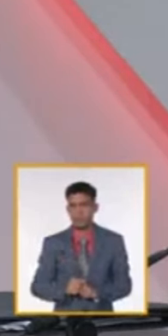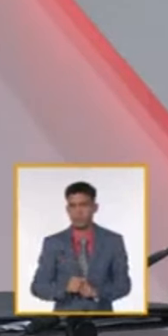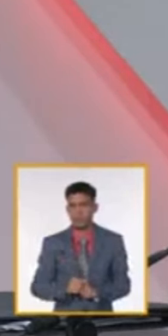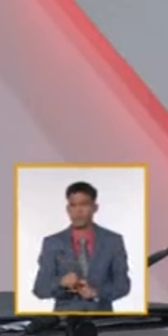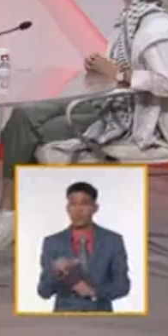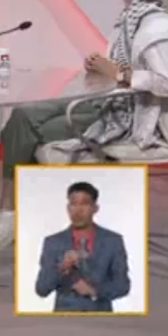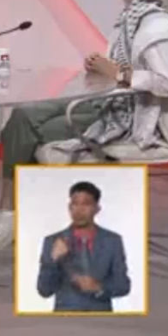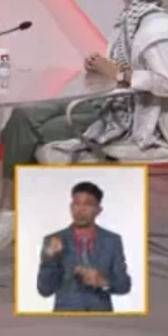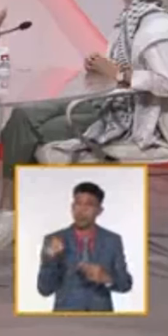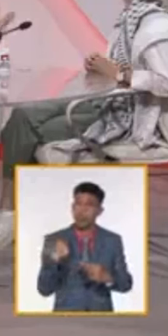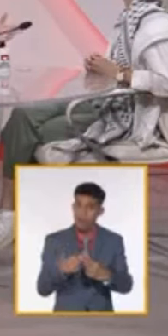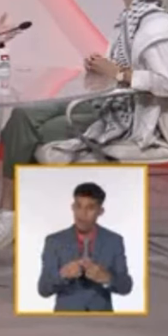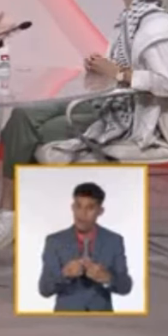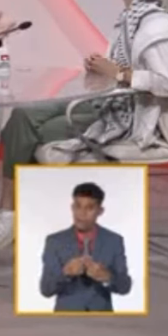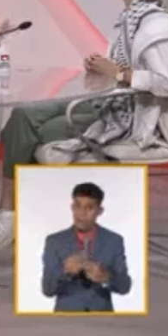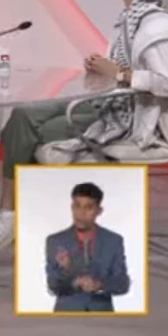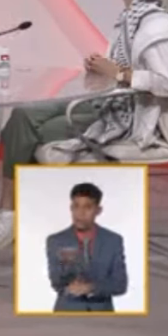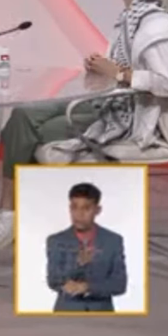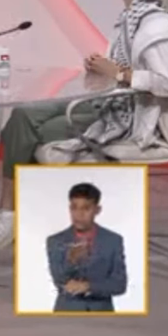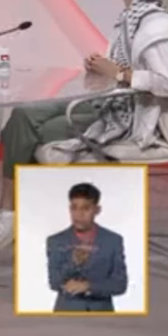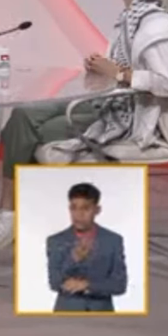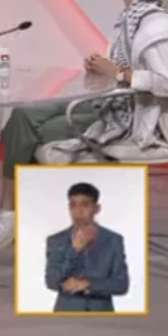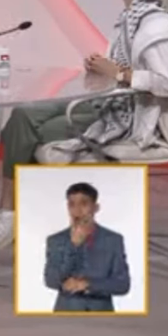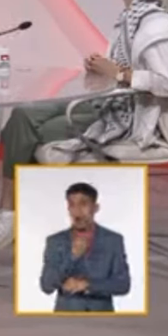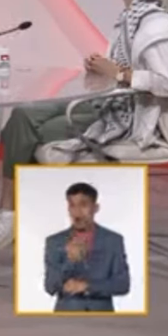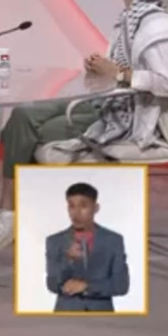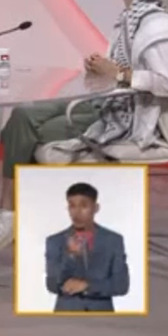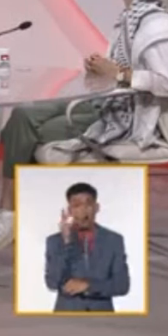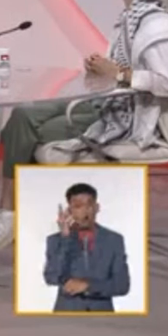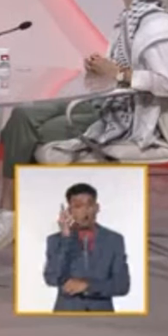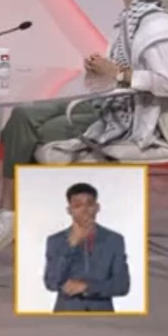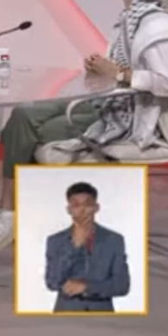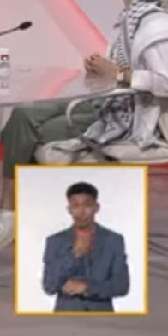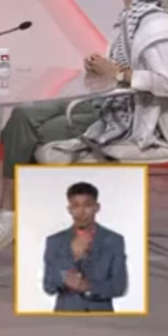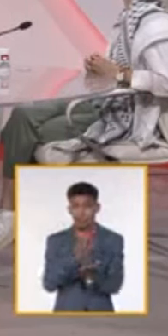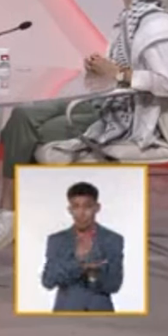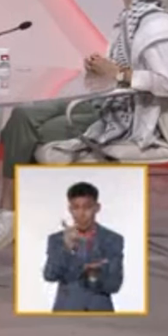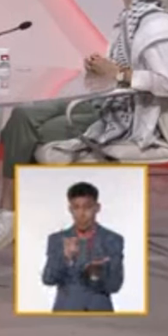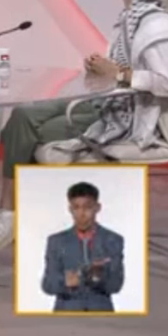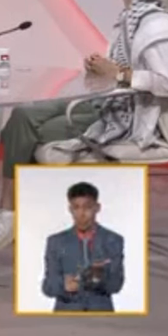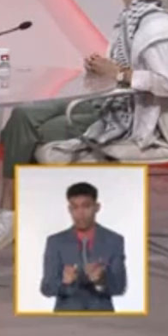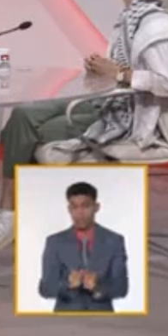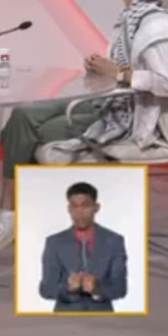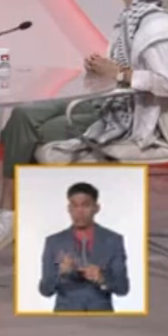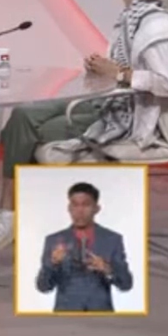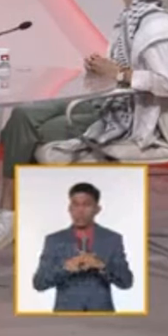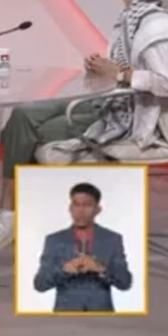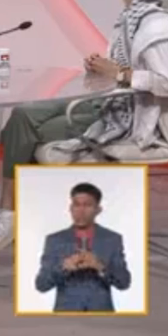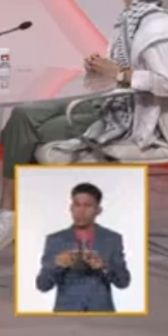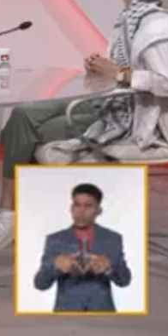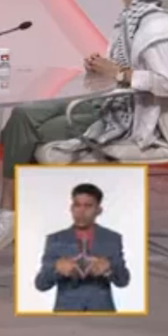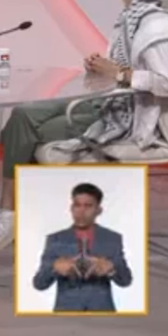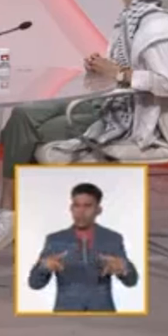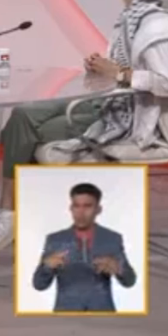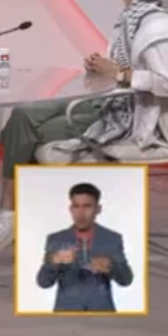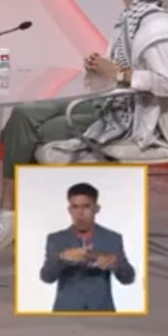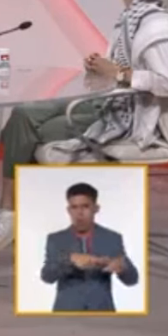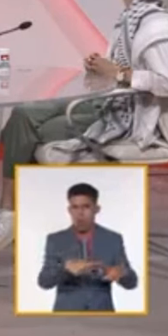que ellas, estas jóvenes muchachas universitarias y muchos, por supuesto, también